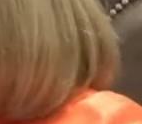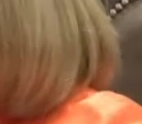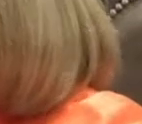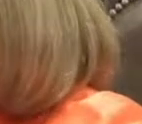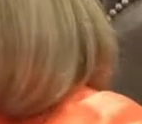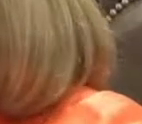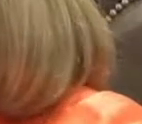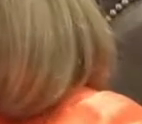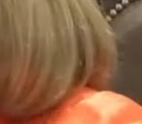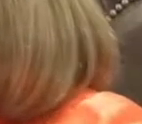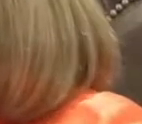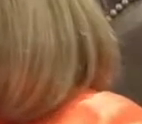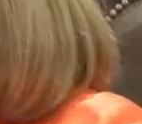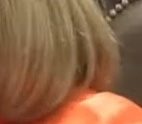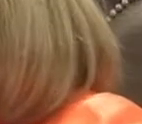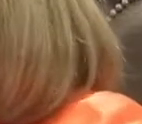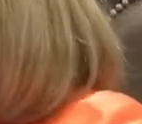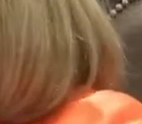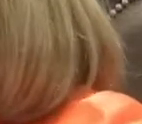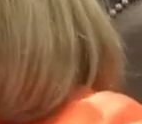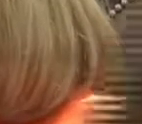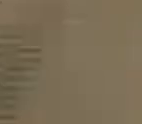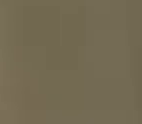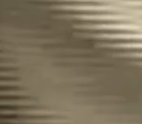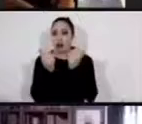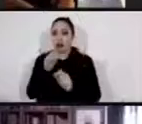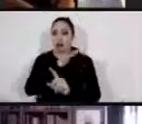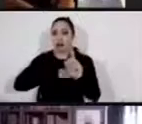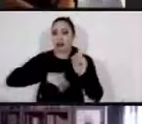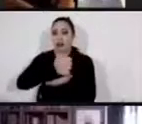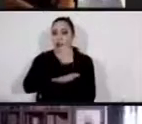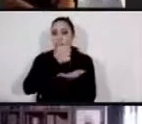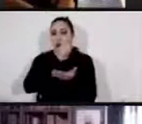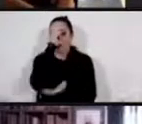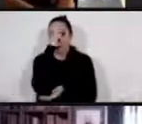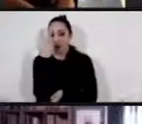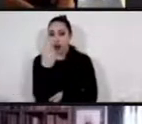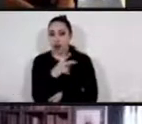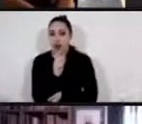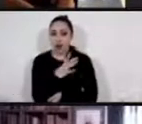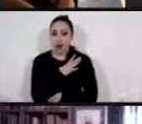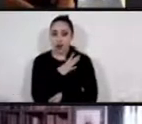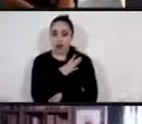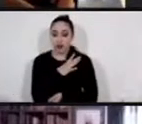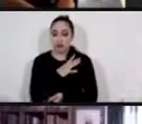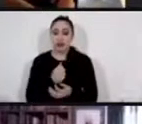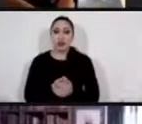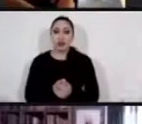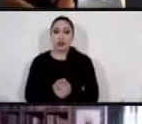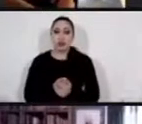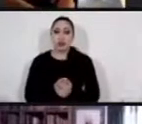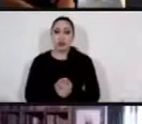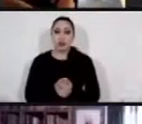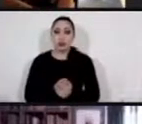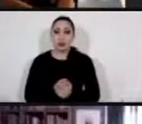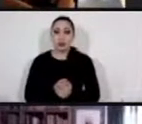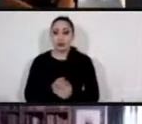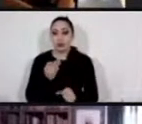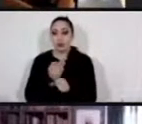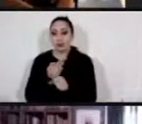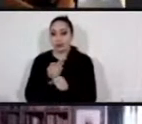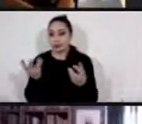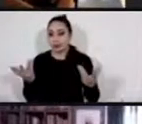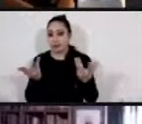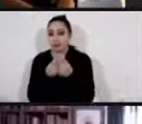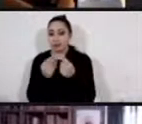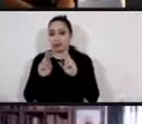natural, histórico, artístico, urbano y rural de la Ciudad de México. Y en esta ocasión nos acompaña de manera